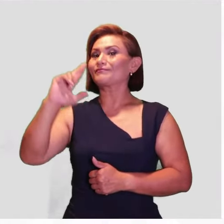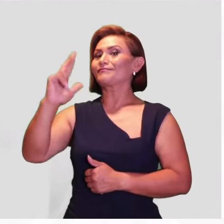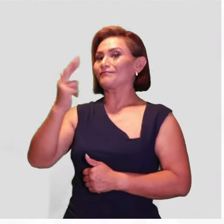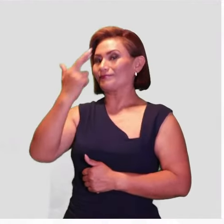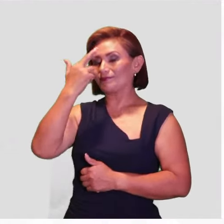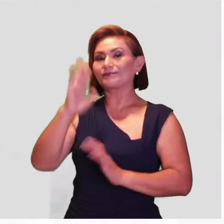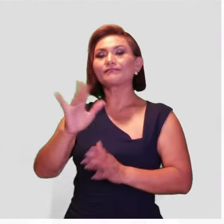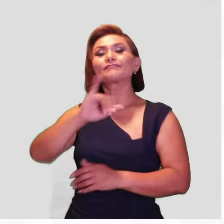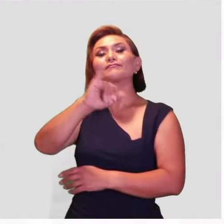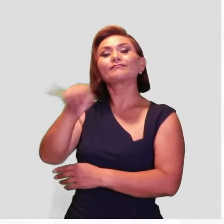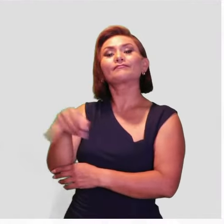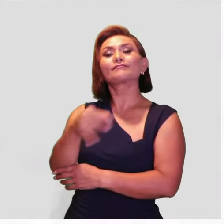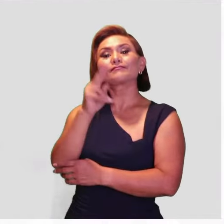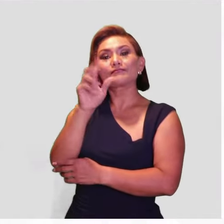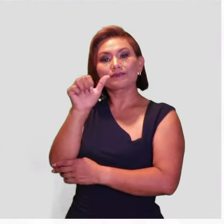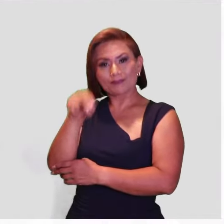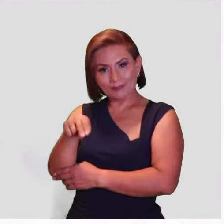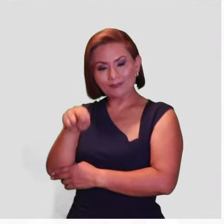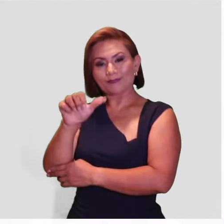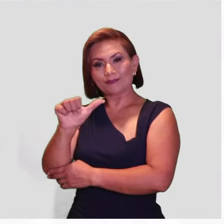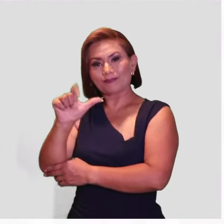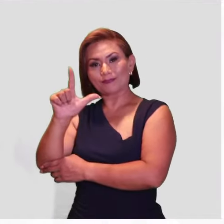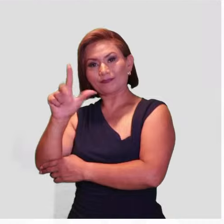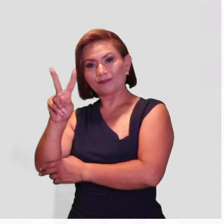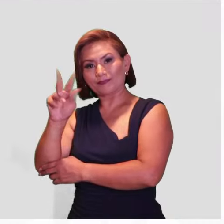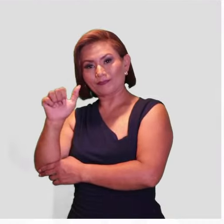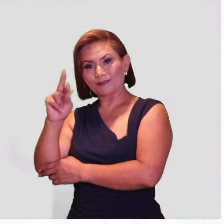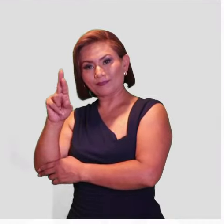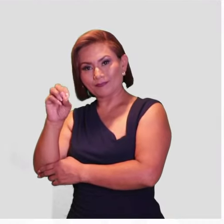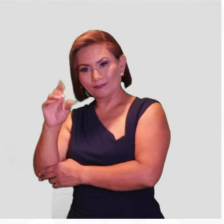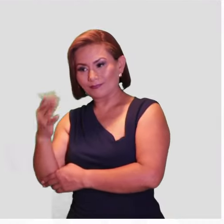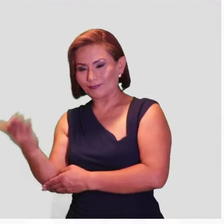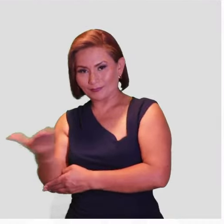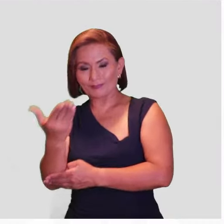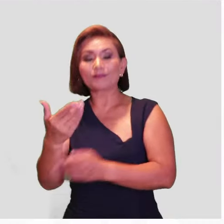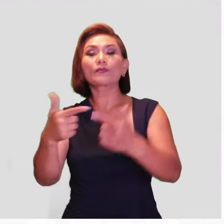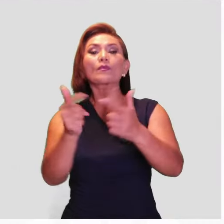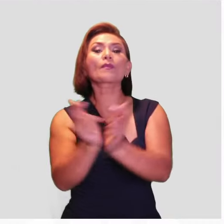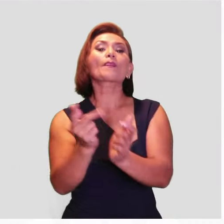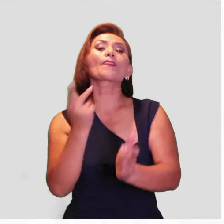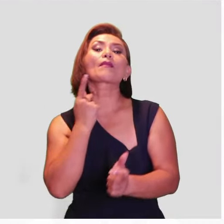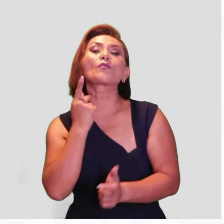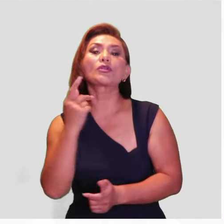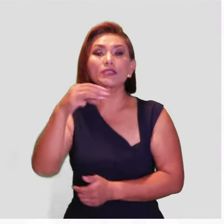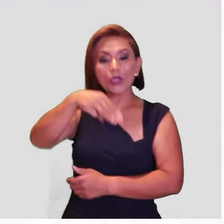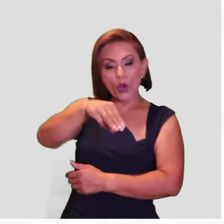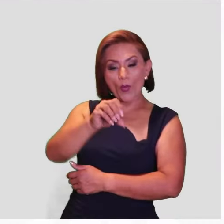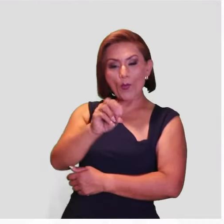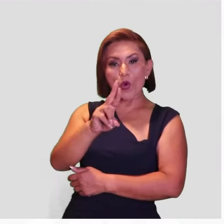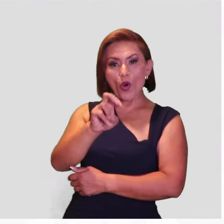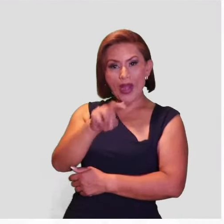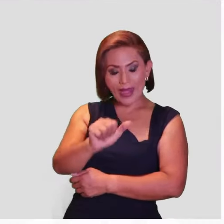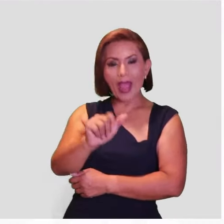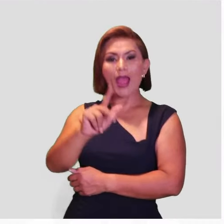candidato Juan Alvarado, candidato de los partidos Morena, PT y Partido Verde. Adelante, candidato, lo